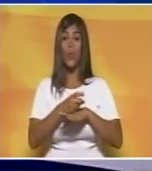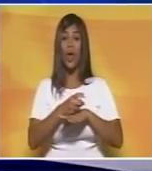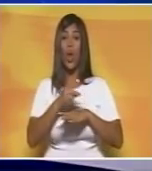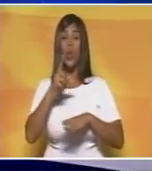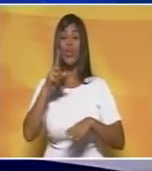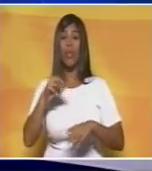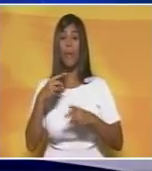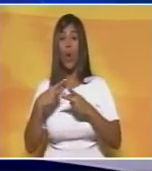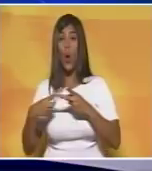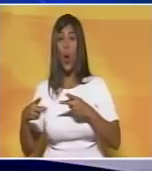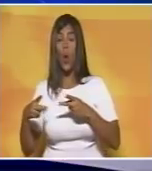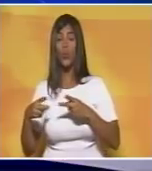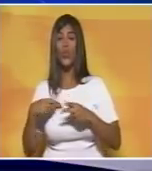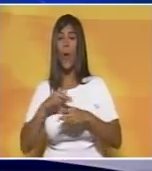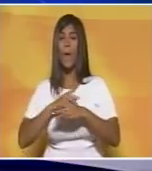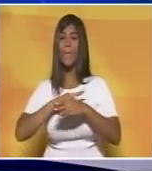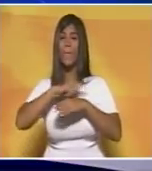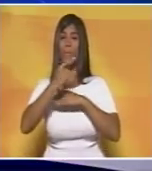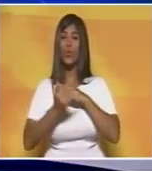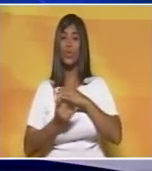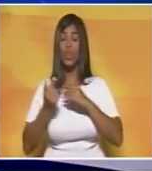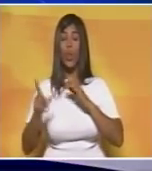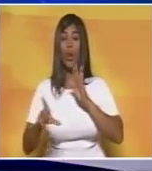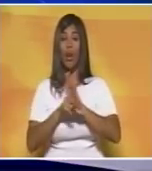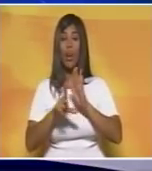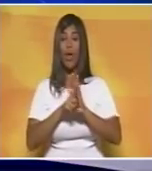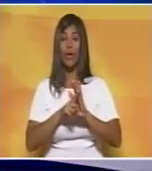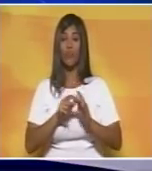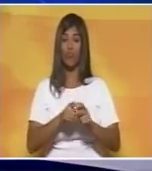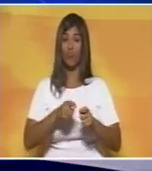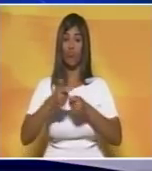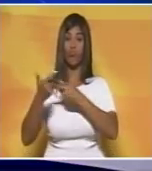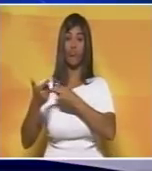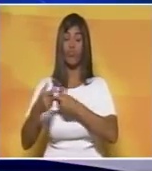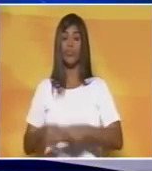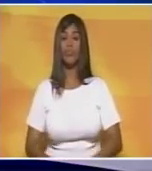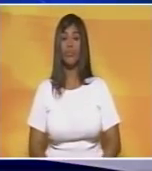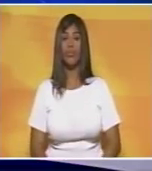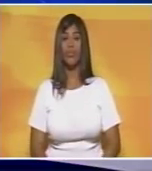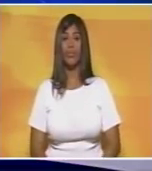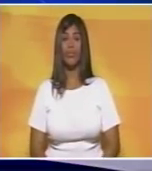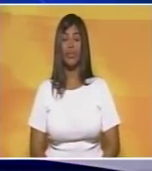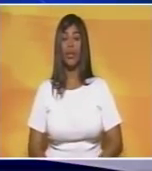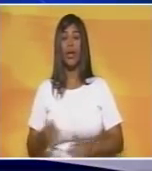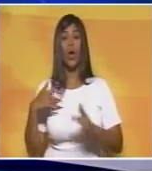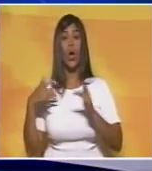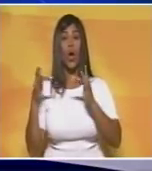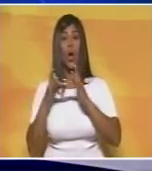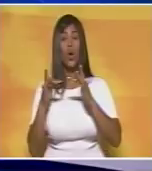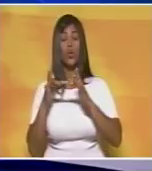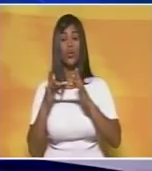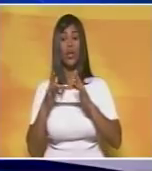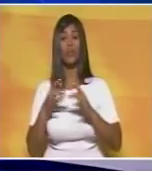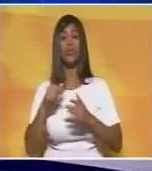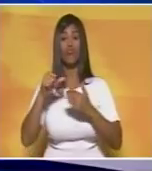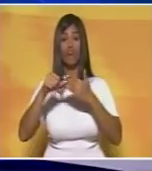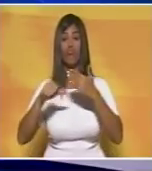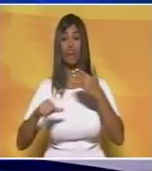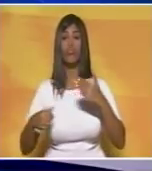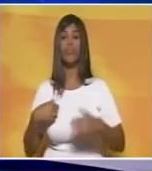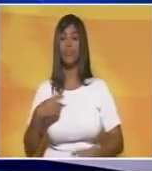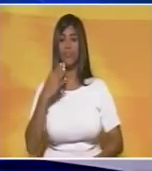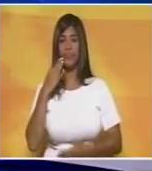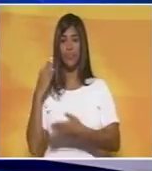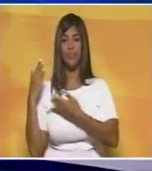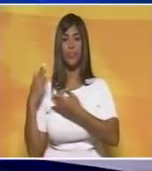la retirada definitiva del proyecto de ley de extradición. Victoria Pascual, de nuestros aliados en X, nos tiene el reporte.